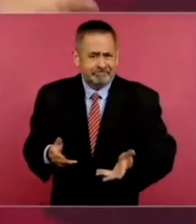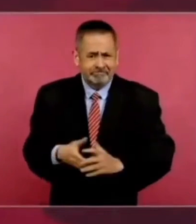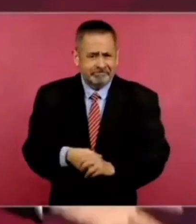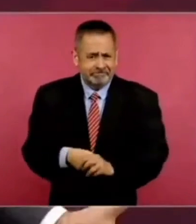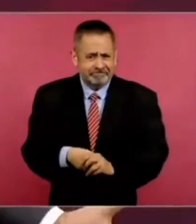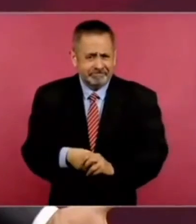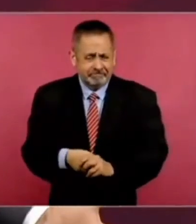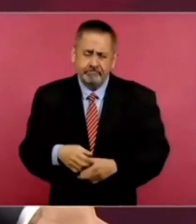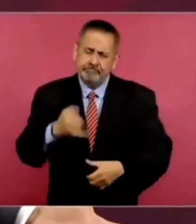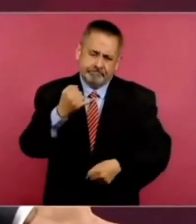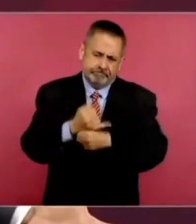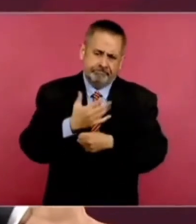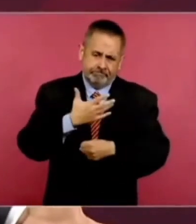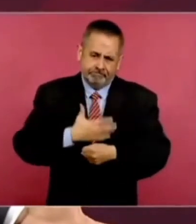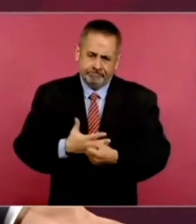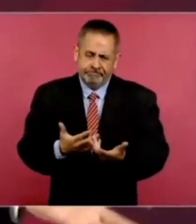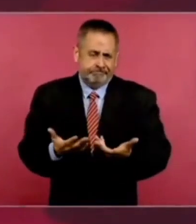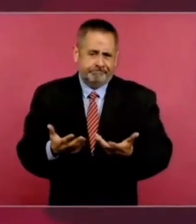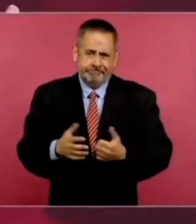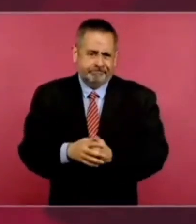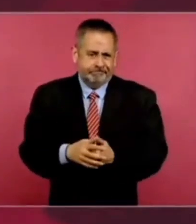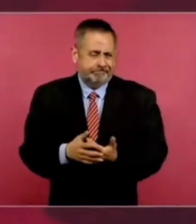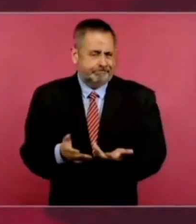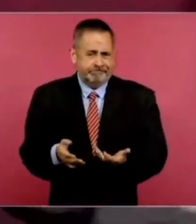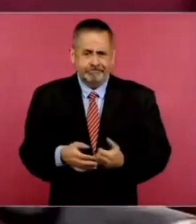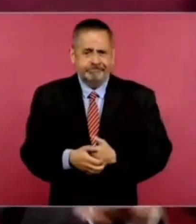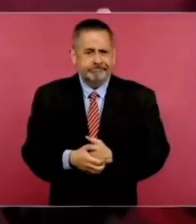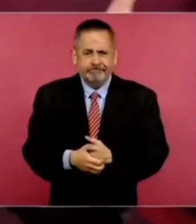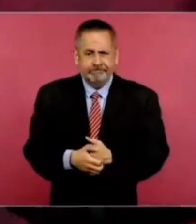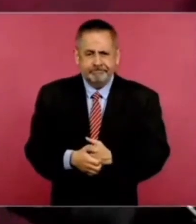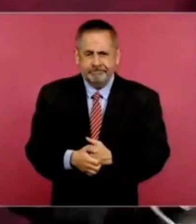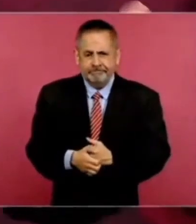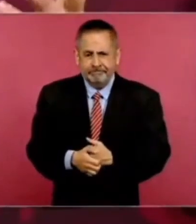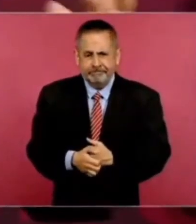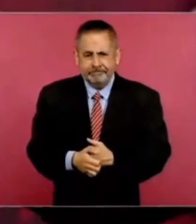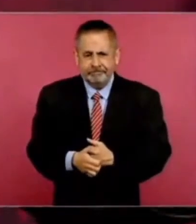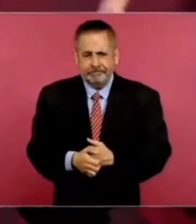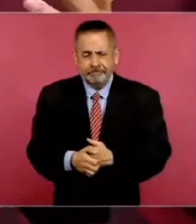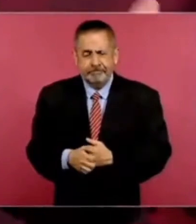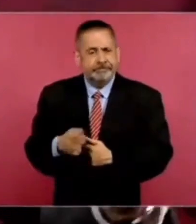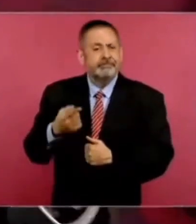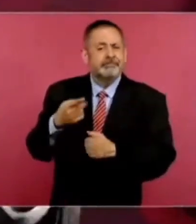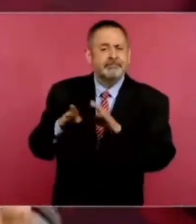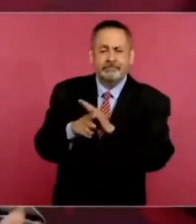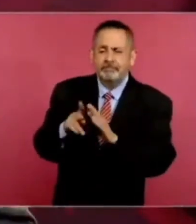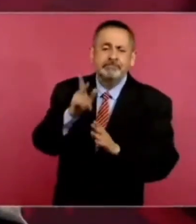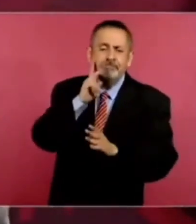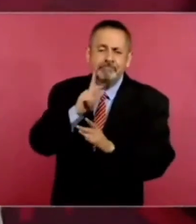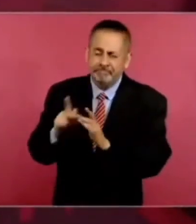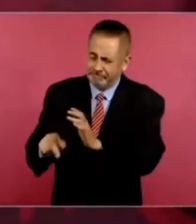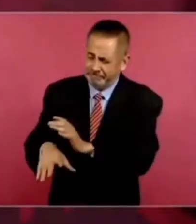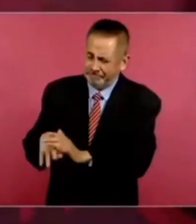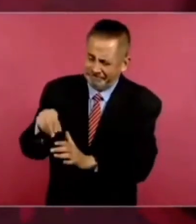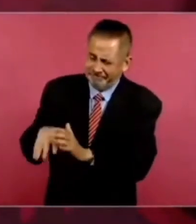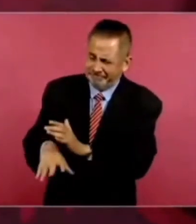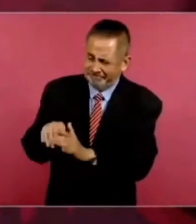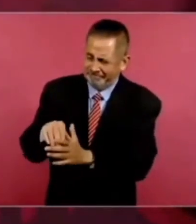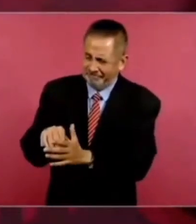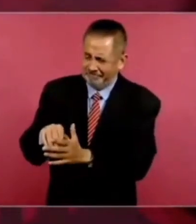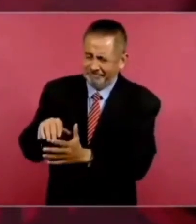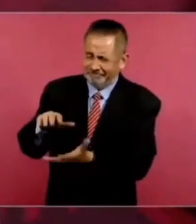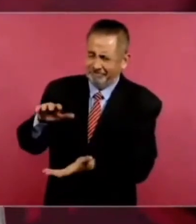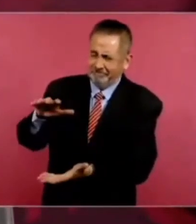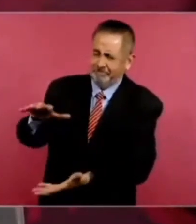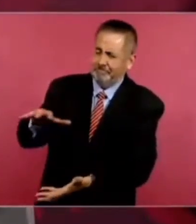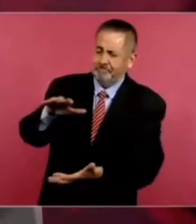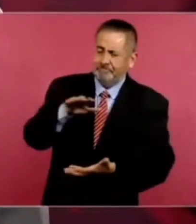Es una gran injusticia el que se acabaron uno de los yacimientos más